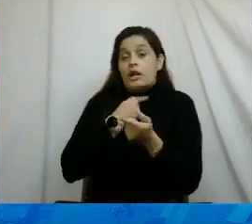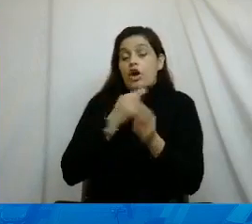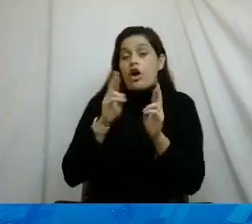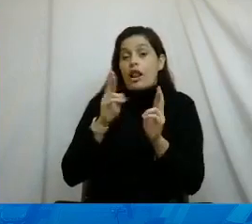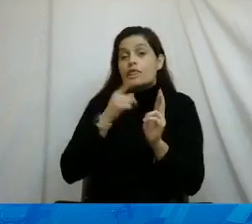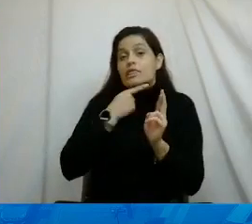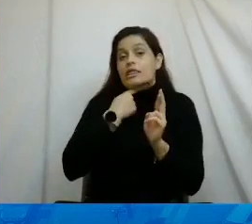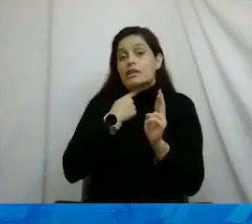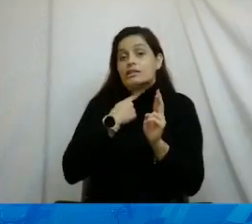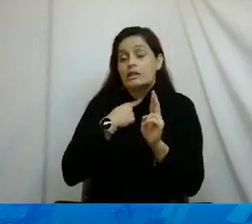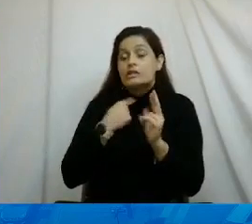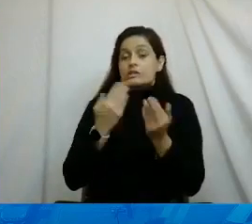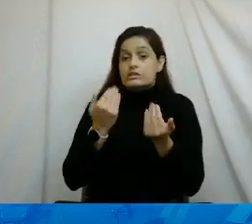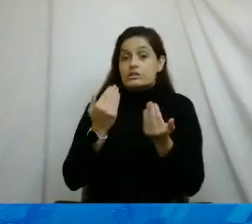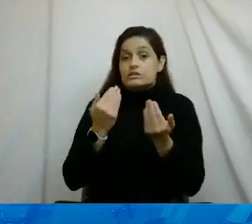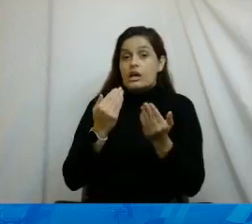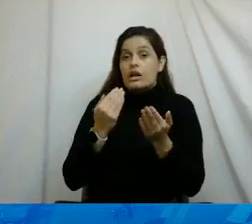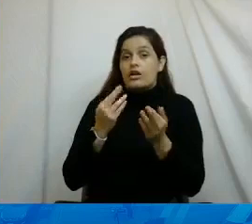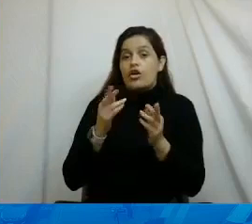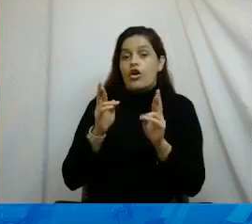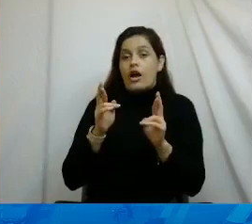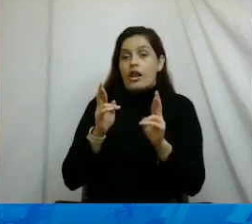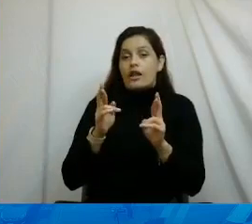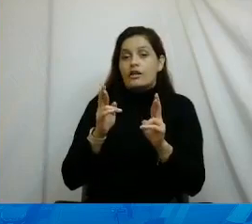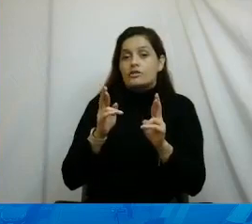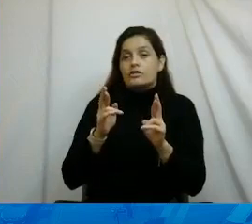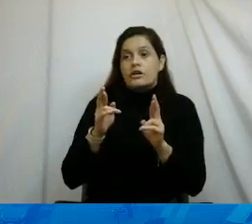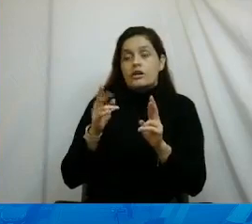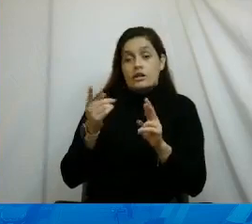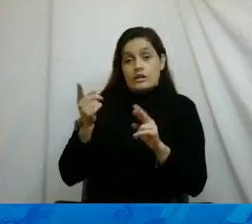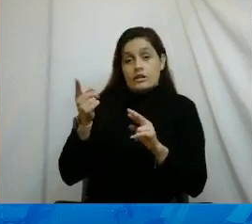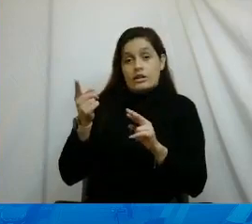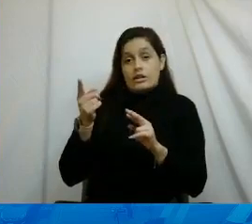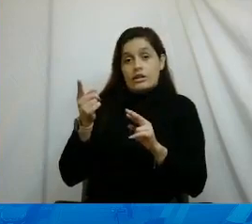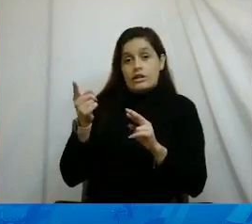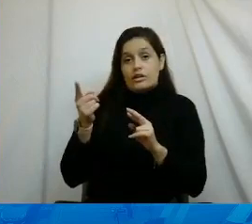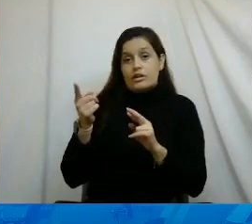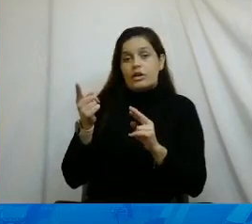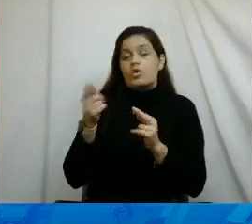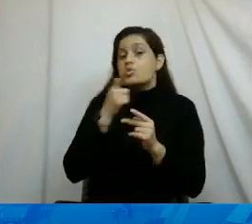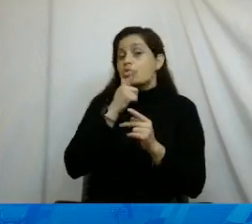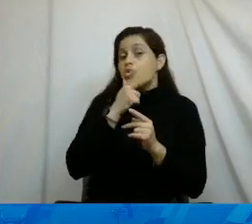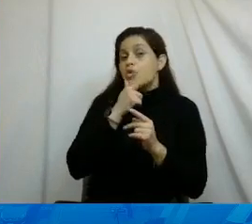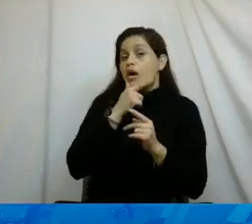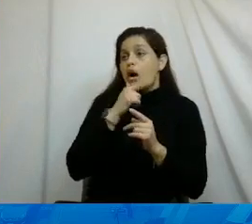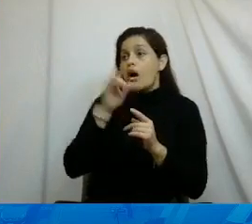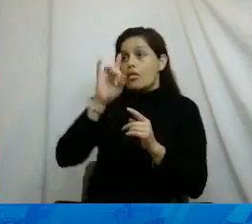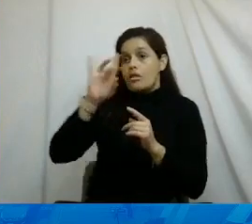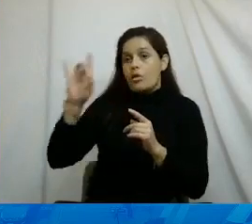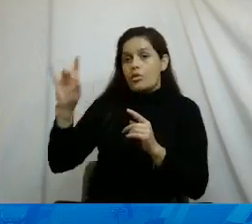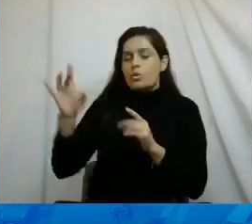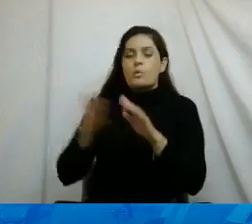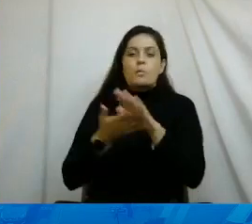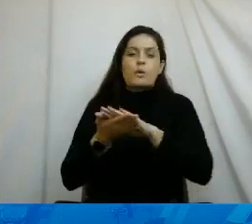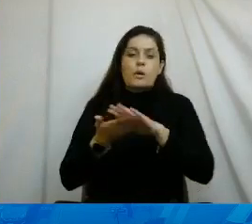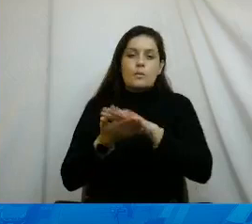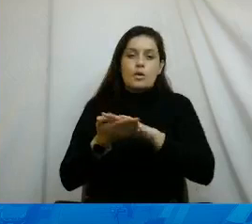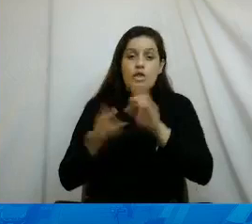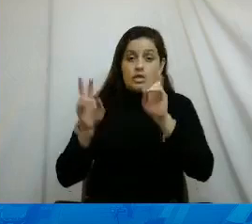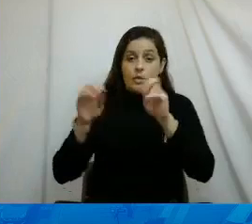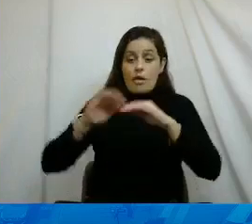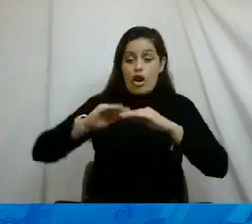y necesario el poder elevar tal vez las inquietudes particulares, por ejemplo, el tema de Lomos de